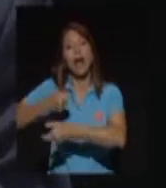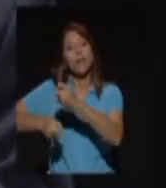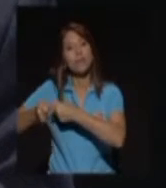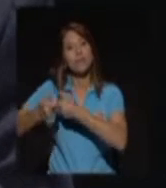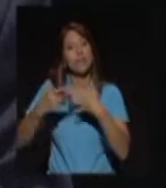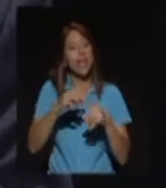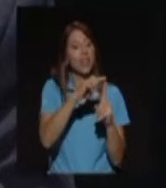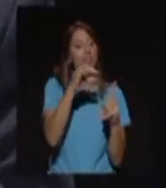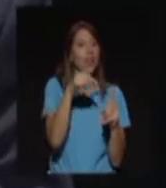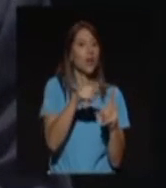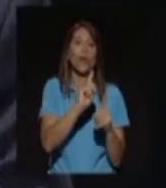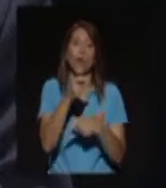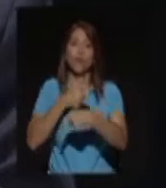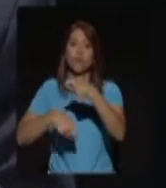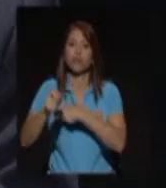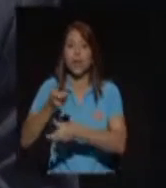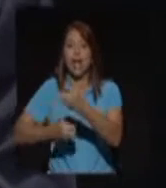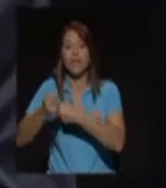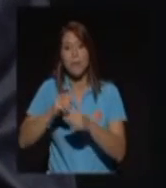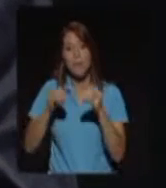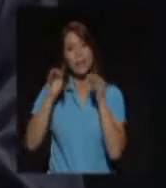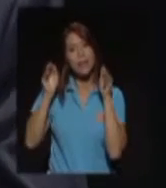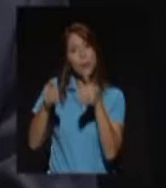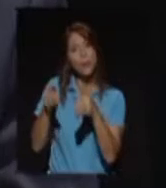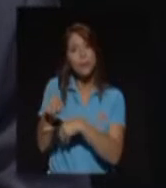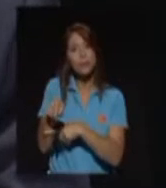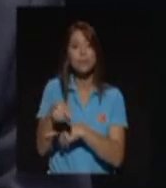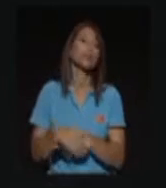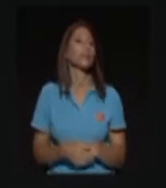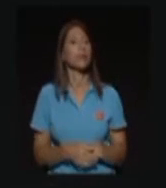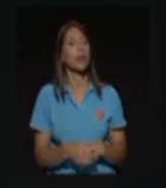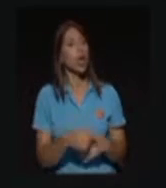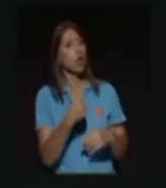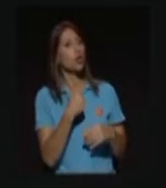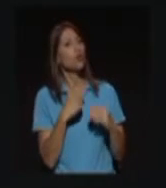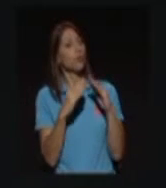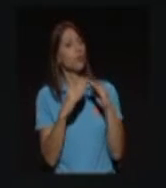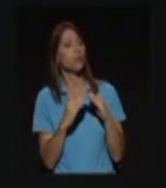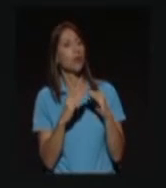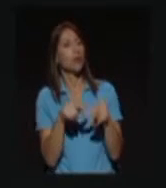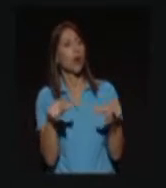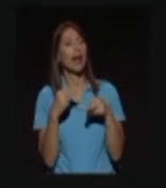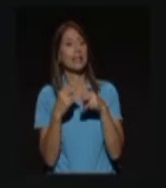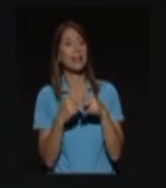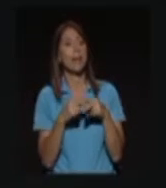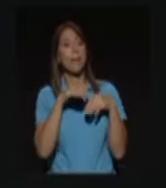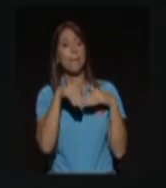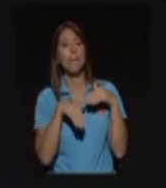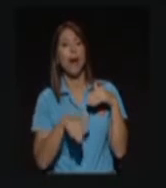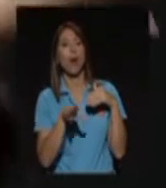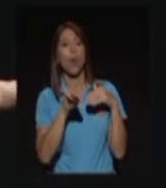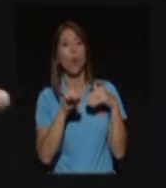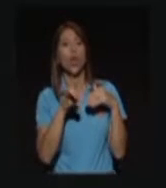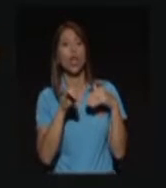y nos especializamos mucho en la producción de café. Yo vivo, don Eduardo, ya que lo citó, en el Bajo de los Molinos, y la casa mía está encima